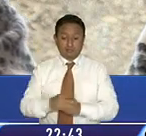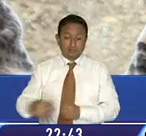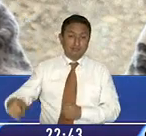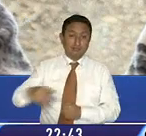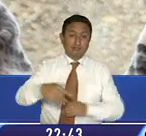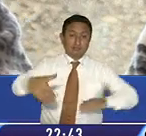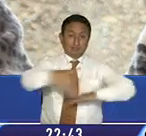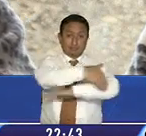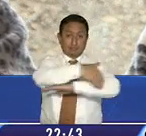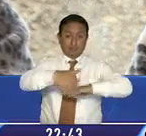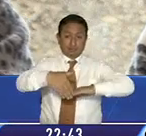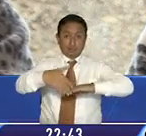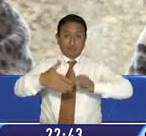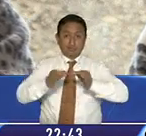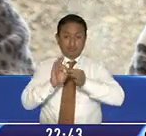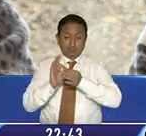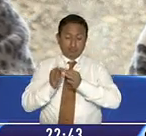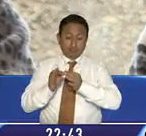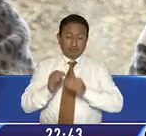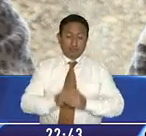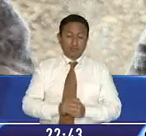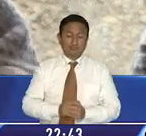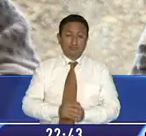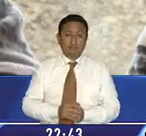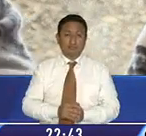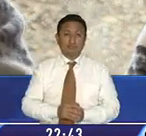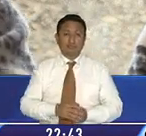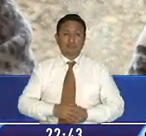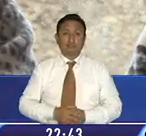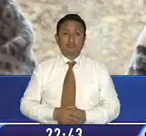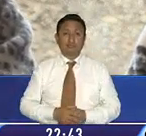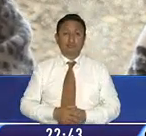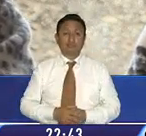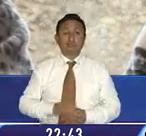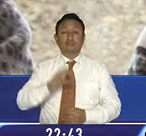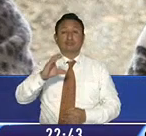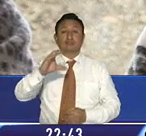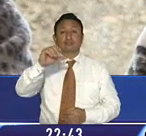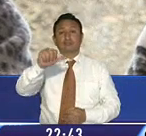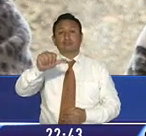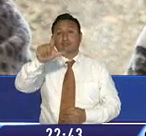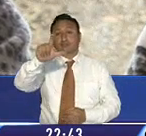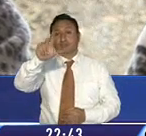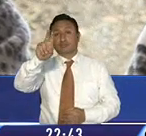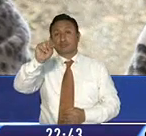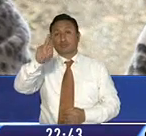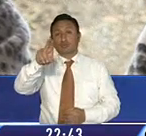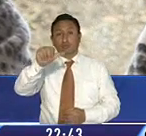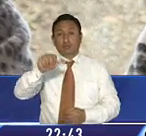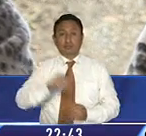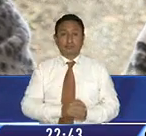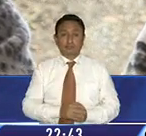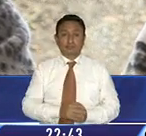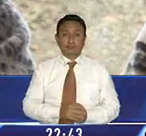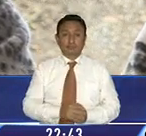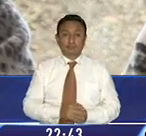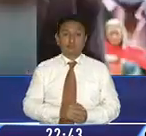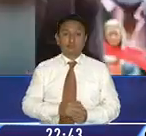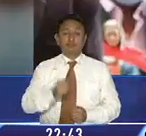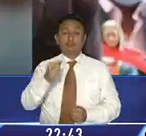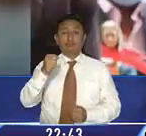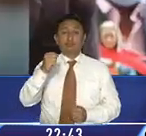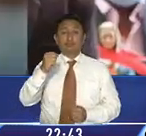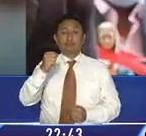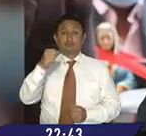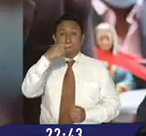vías Rayopamba, Facundo Vela, la vía de Caluma, Telimbela y 4 esquinas Salinas.